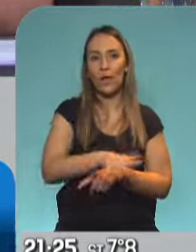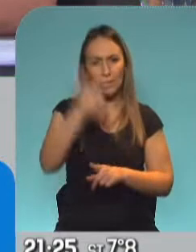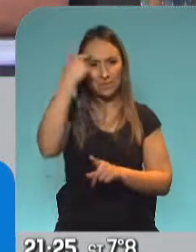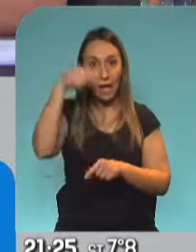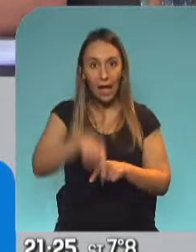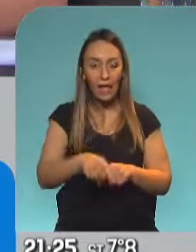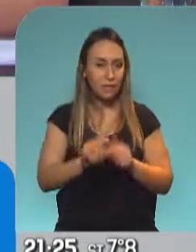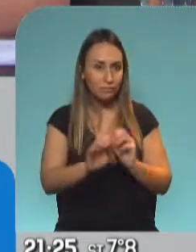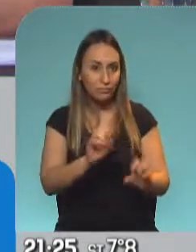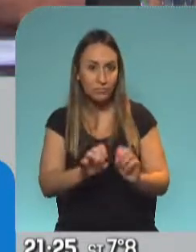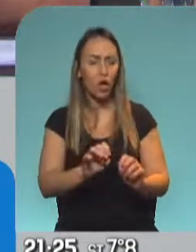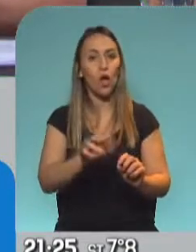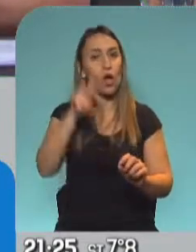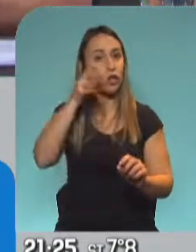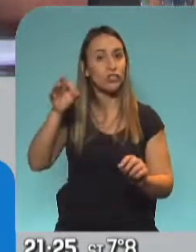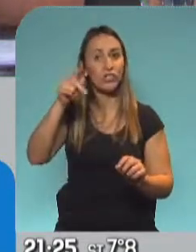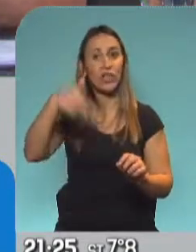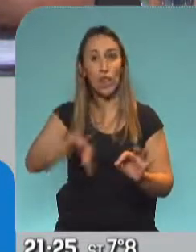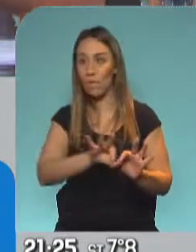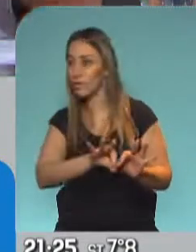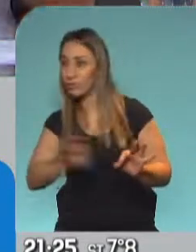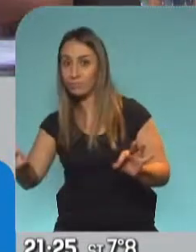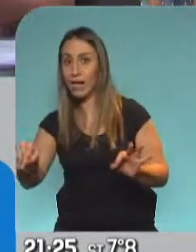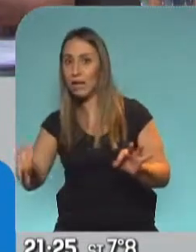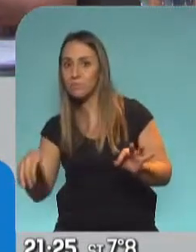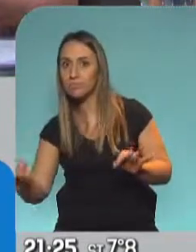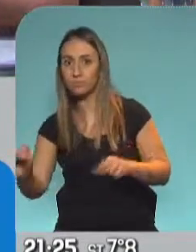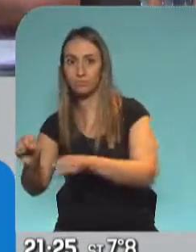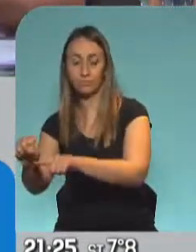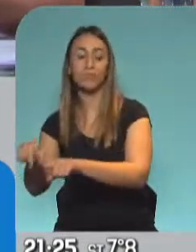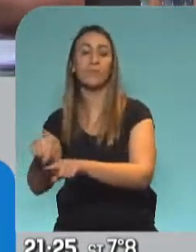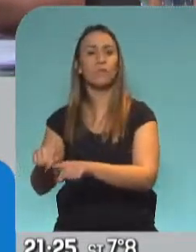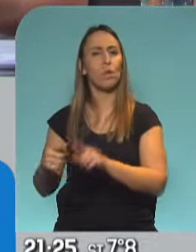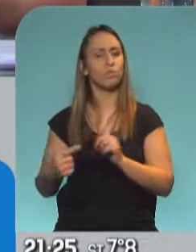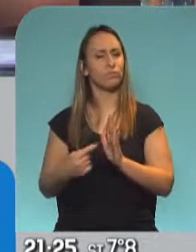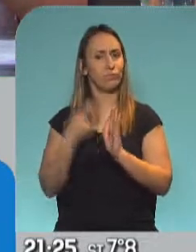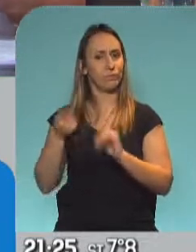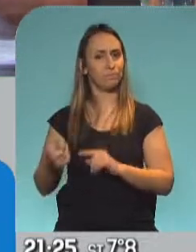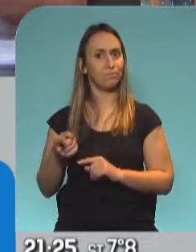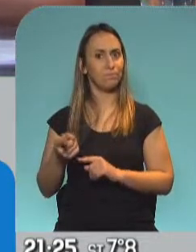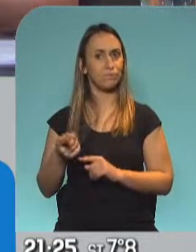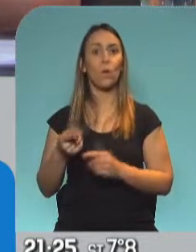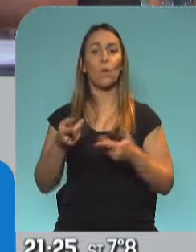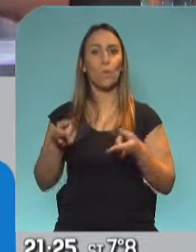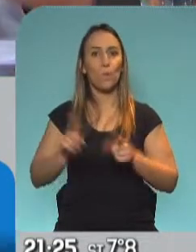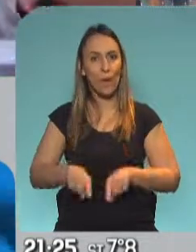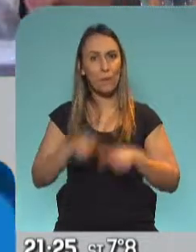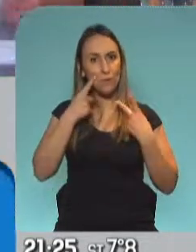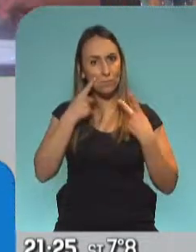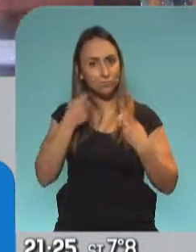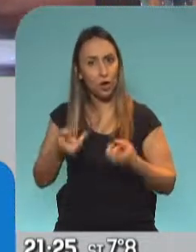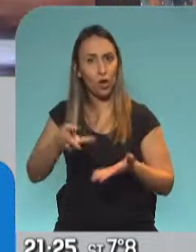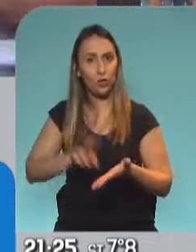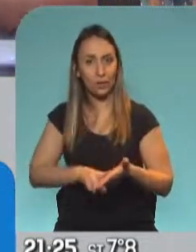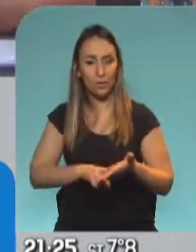sino a 800 kilómetros de ahí. Lo cual, básicamente, y la importancia de todo esto, es que abre el caso, vuelve a poner el caso sobre